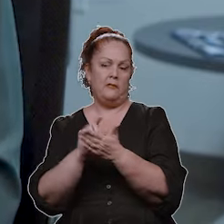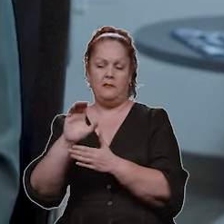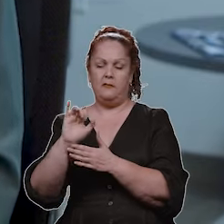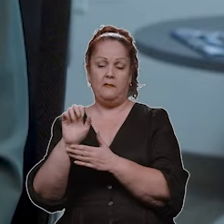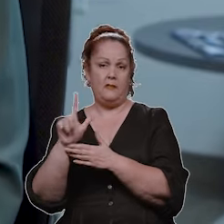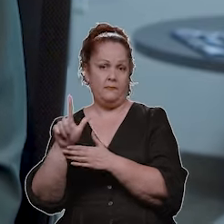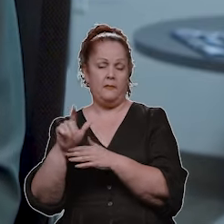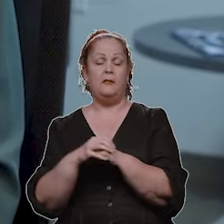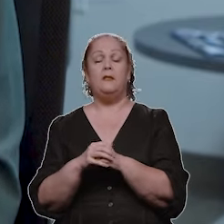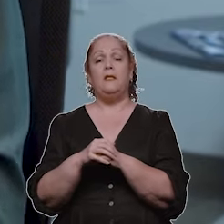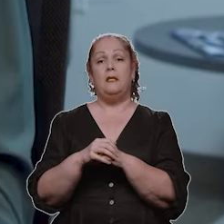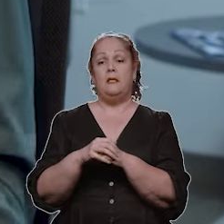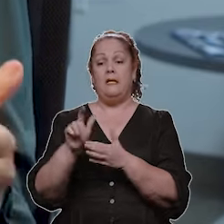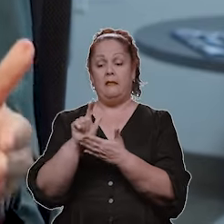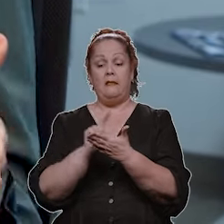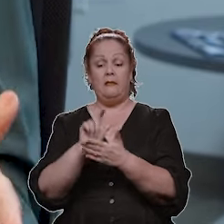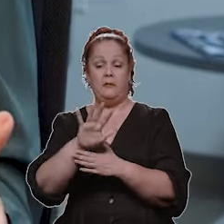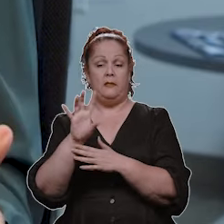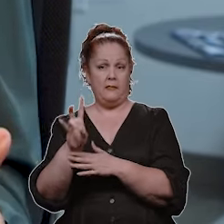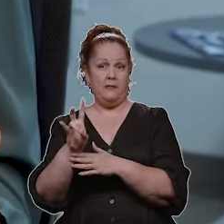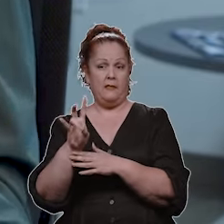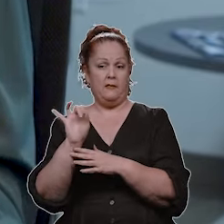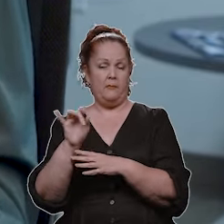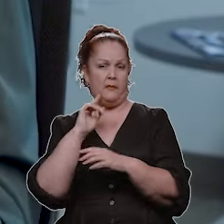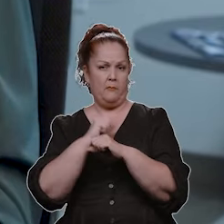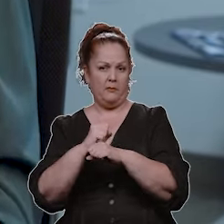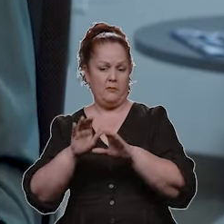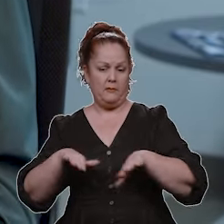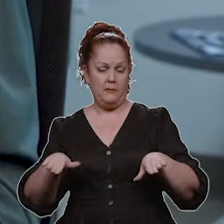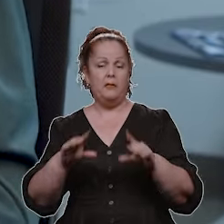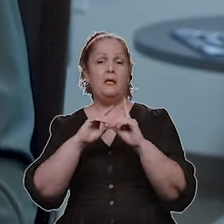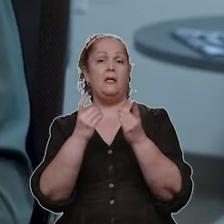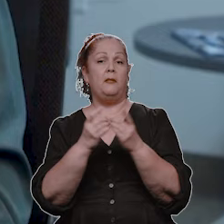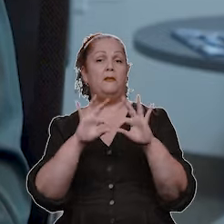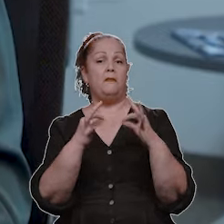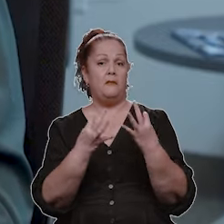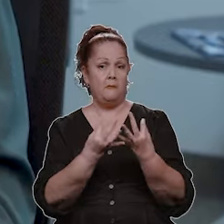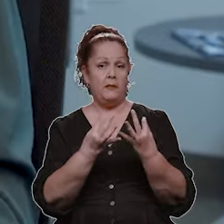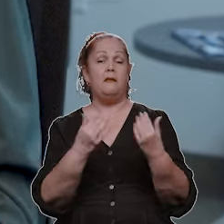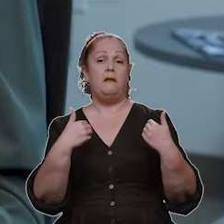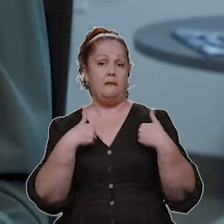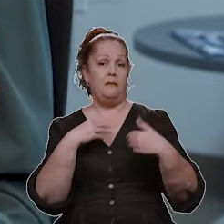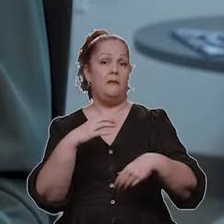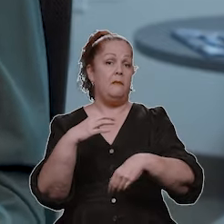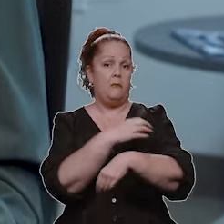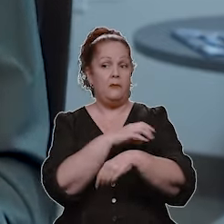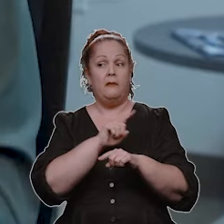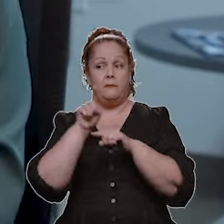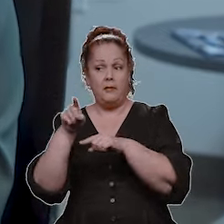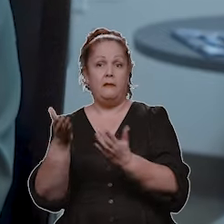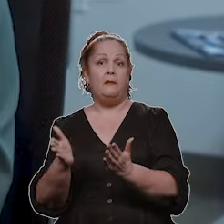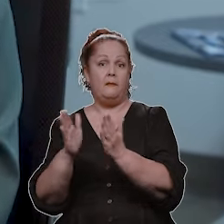civil en adición a eso en la ley 57 que es la ley de protección de men el departamento de la familia tiene la potestad de